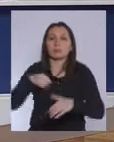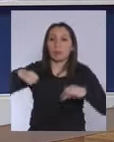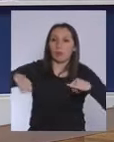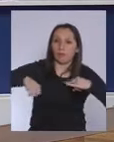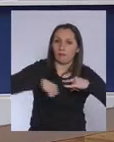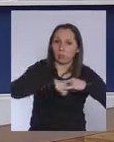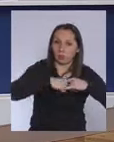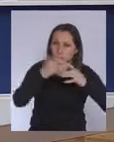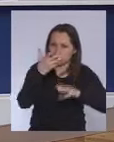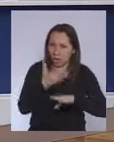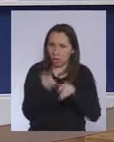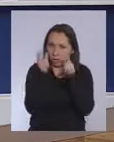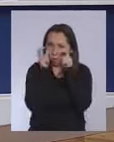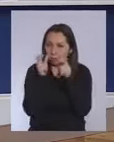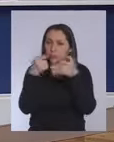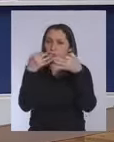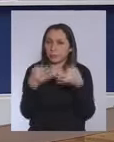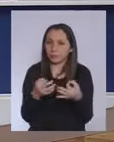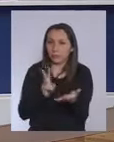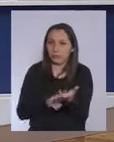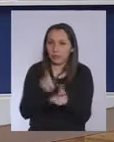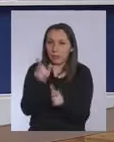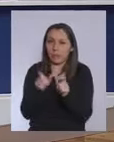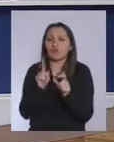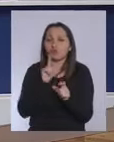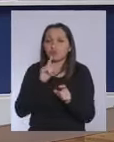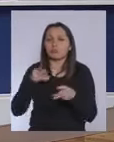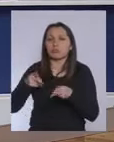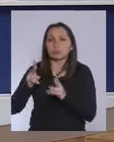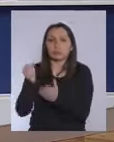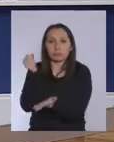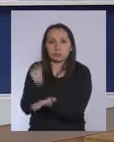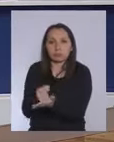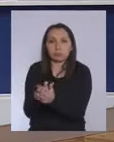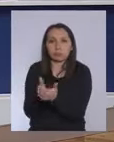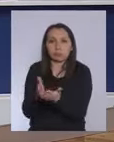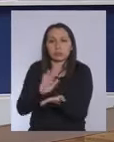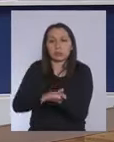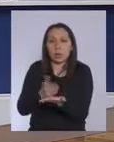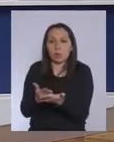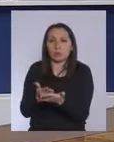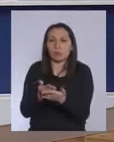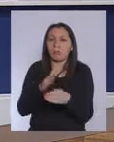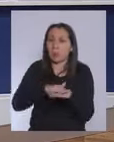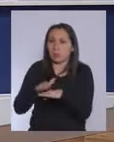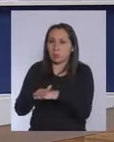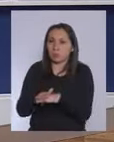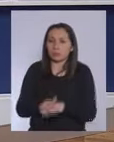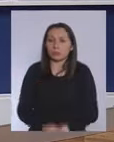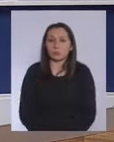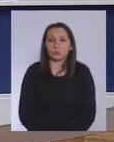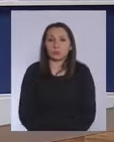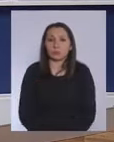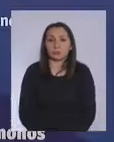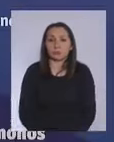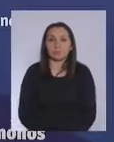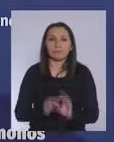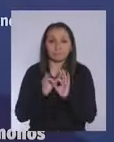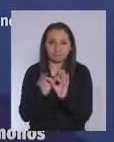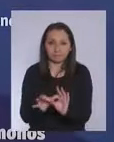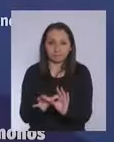va a haber fiscalización para verificar que las personas cuentan con su pasaporte sanitario los permisos correspondientes muchas gracias